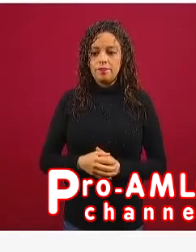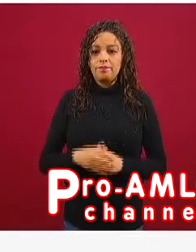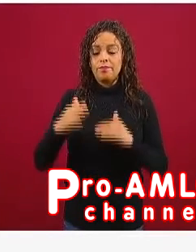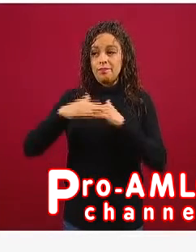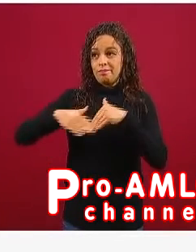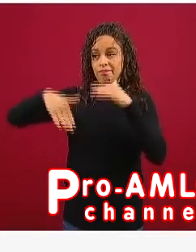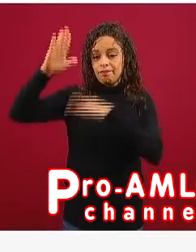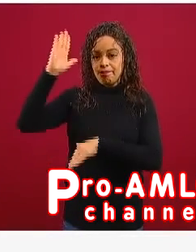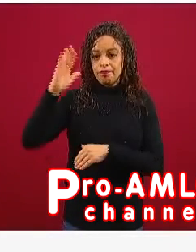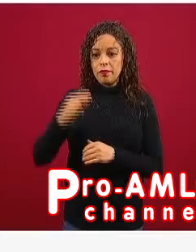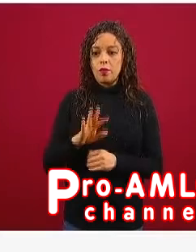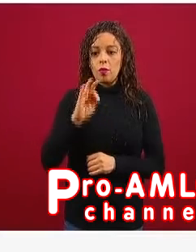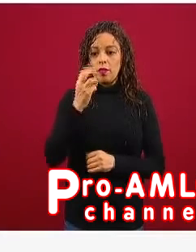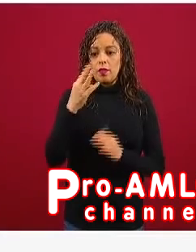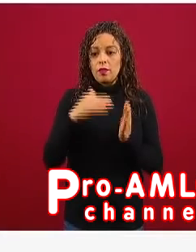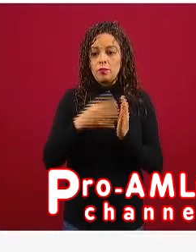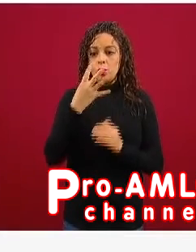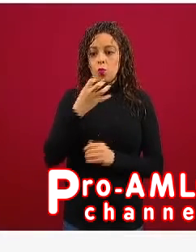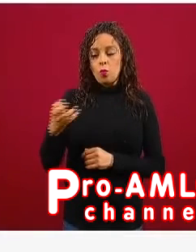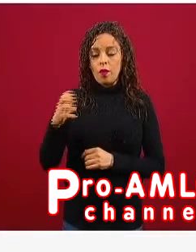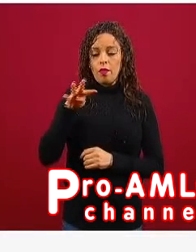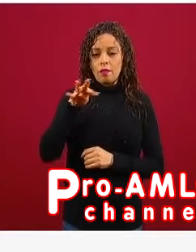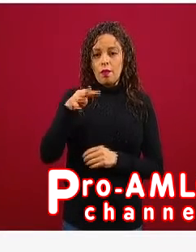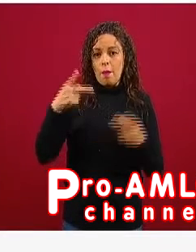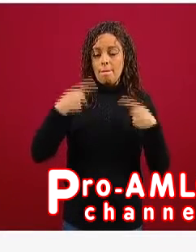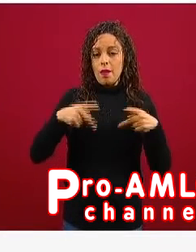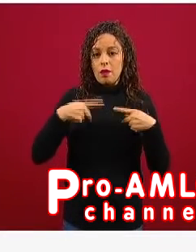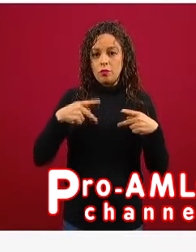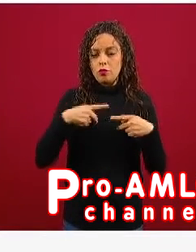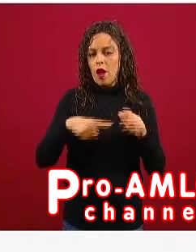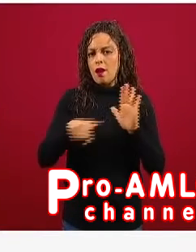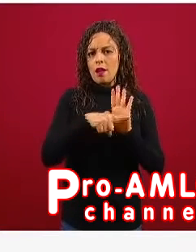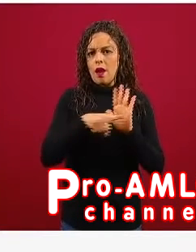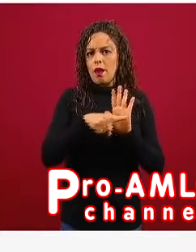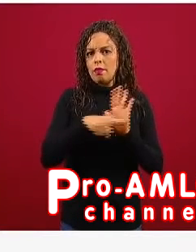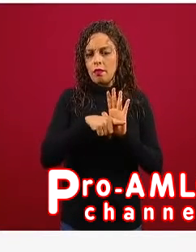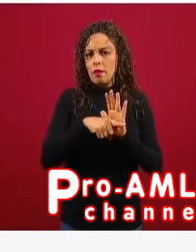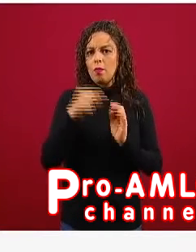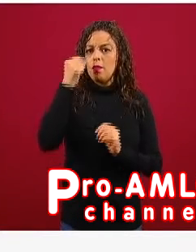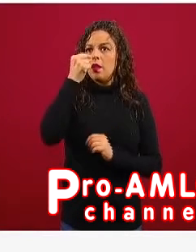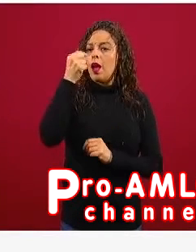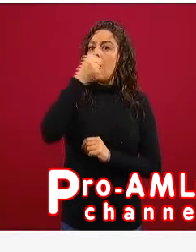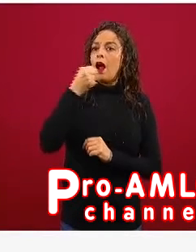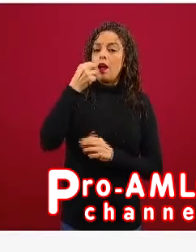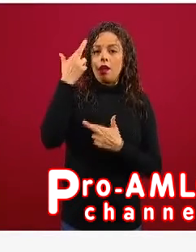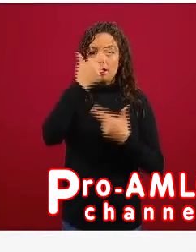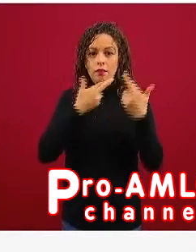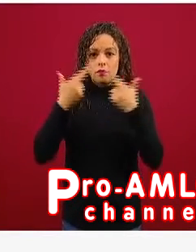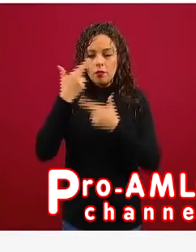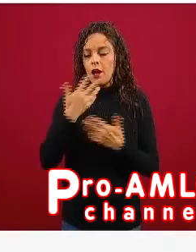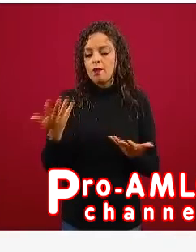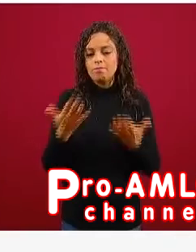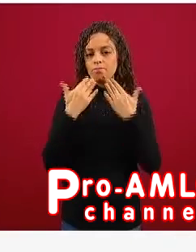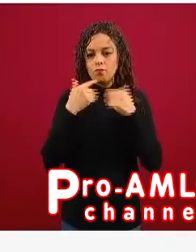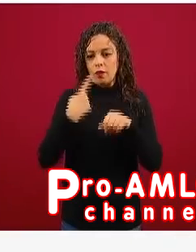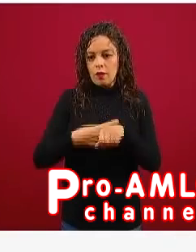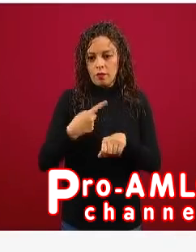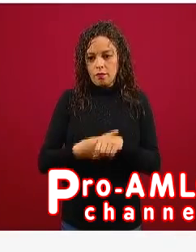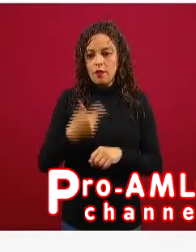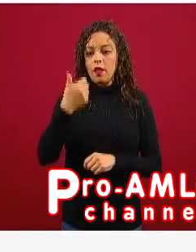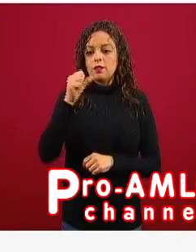43.400 personas que han salido negativas a la prueba confirmatoria, y 65.500 las personas que han